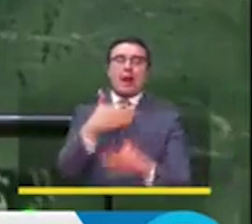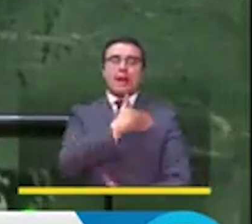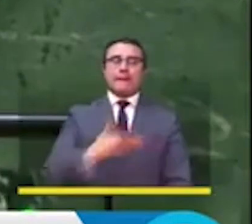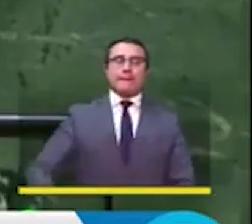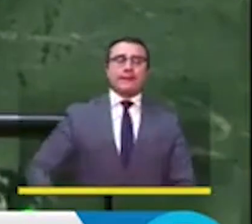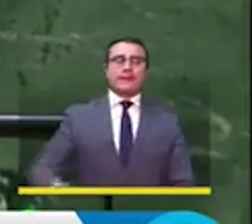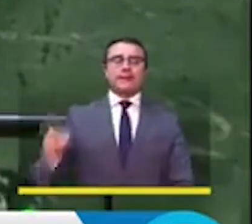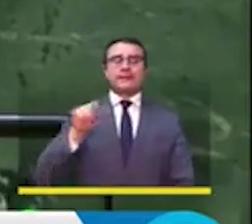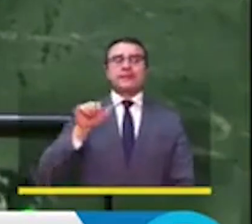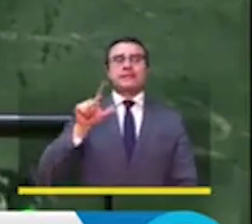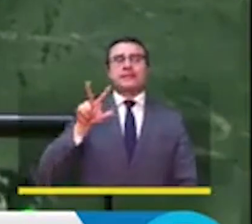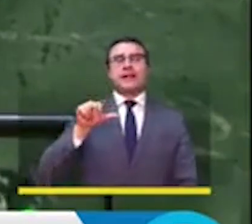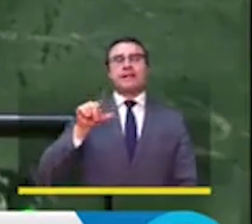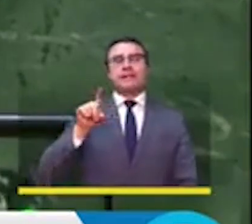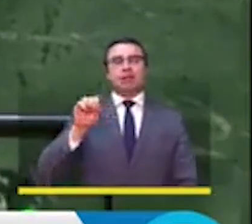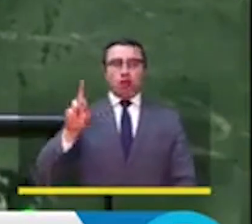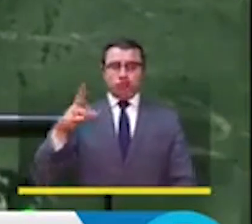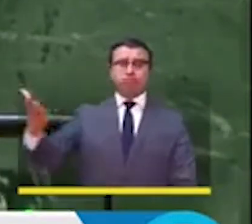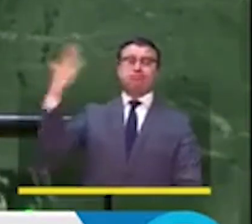Allende.